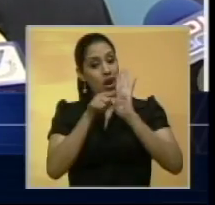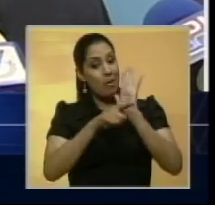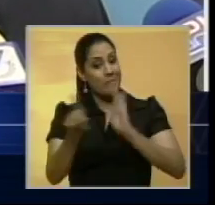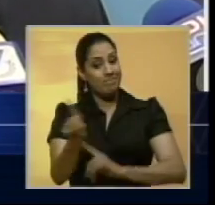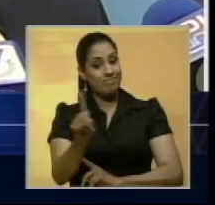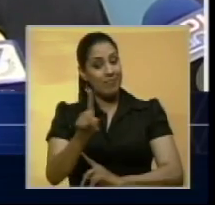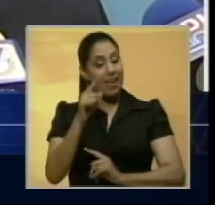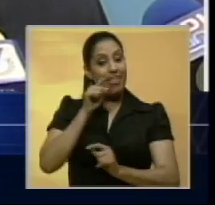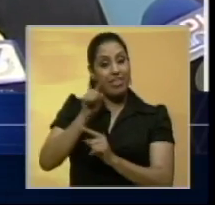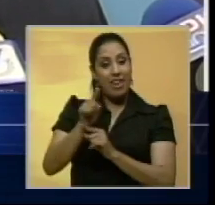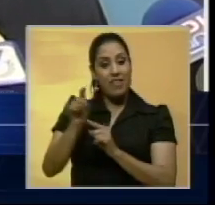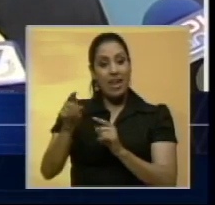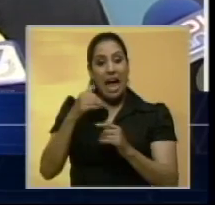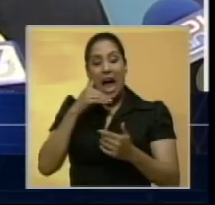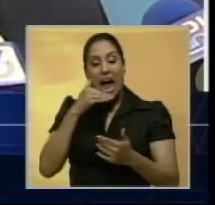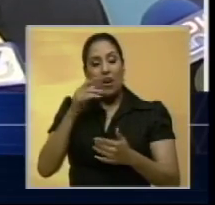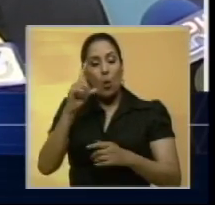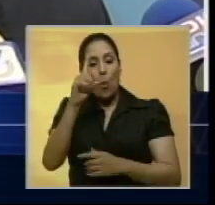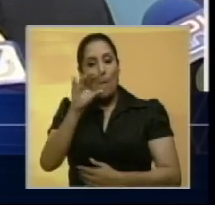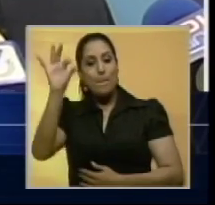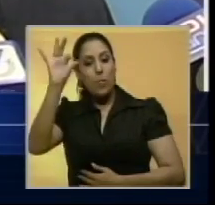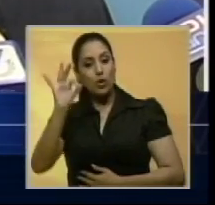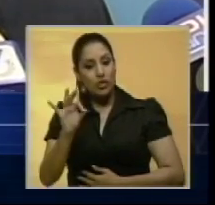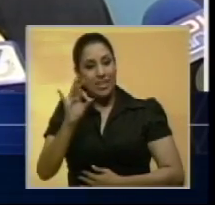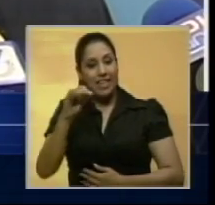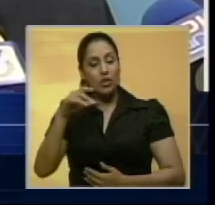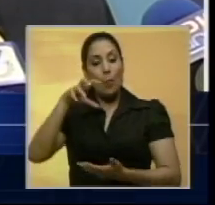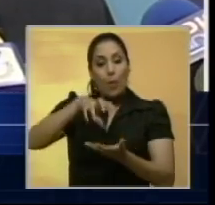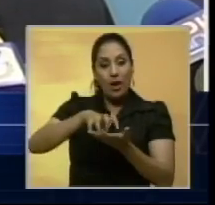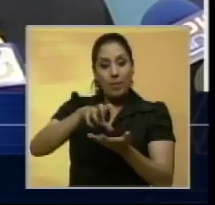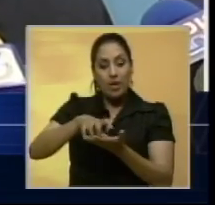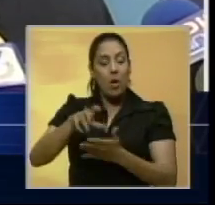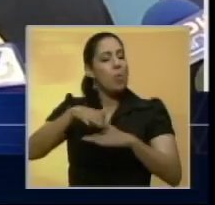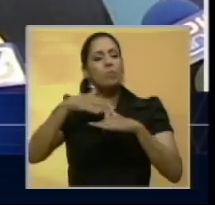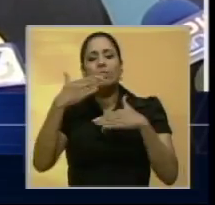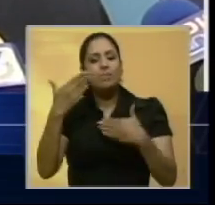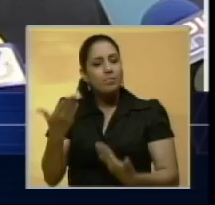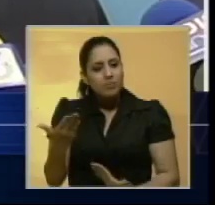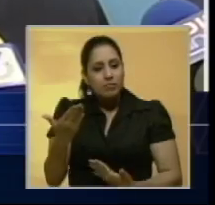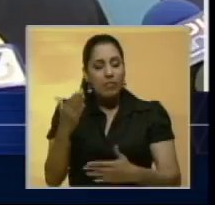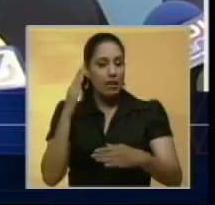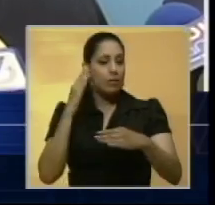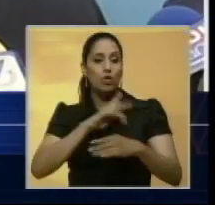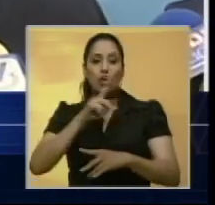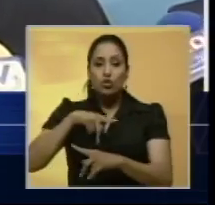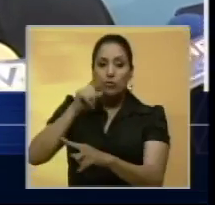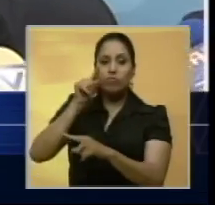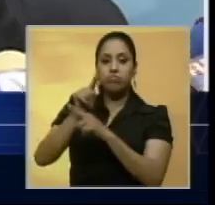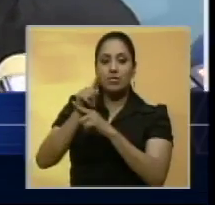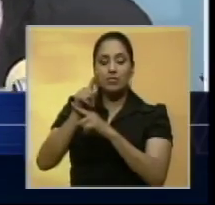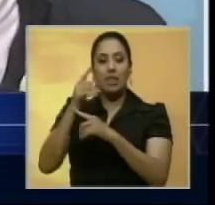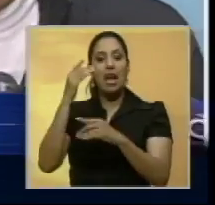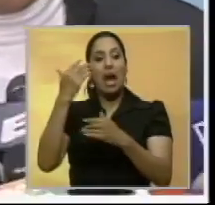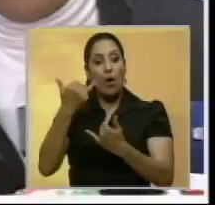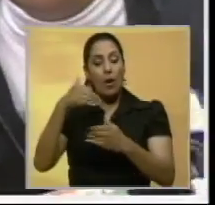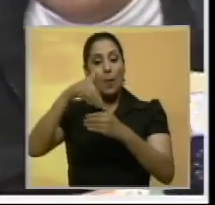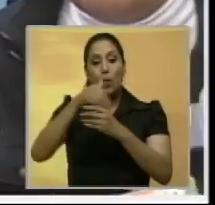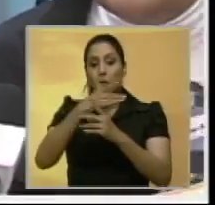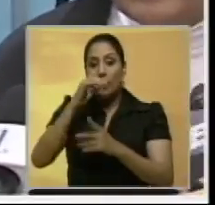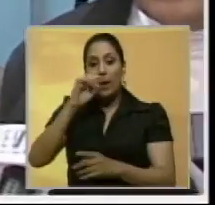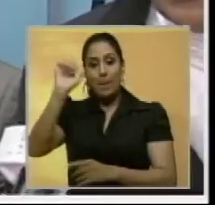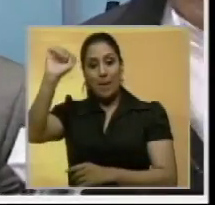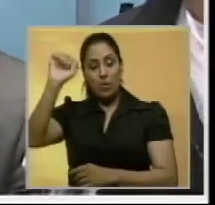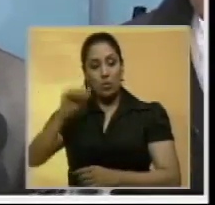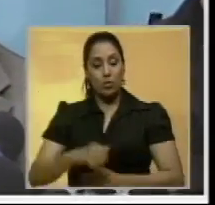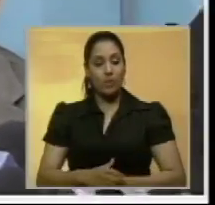antirreglamentario exigir la desagregación de ese 1% a nivel estatal. ¿Por qué? Porque estamos exigiendo. Parte de las declaraciones de Jesús Torrealba,